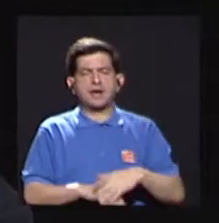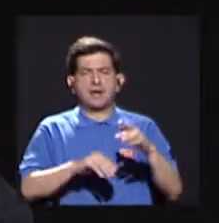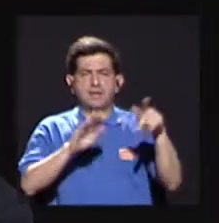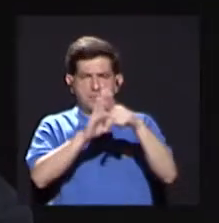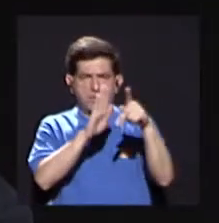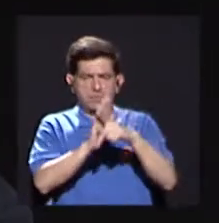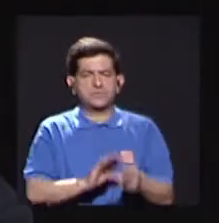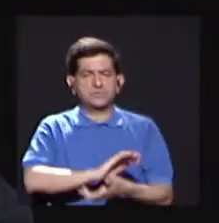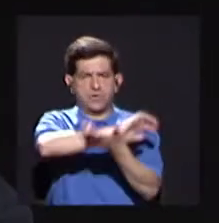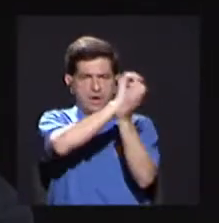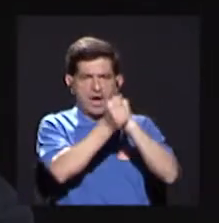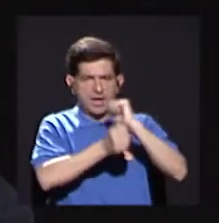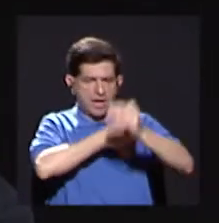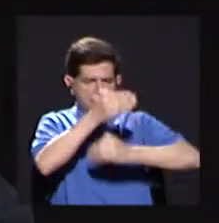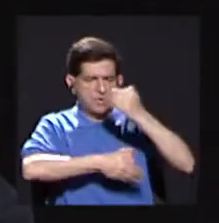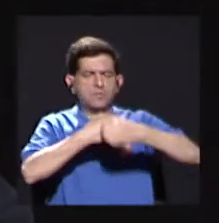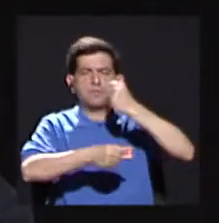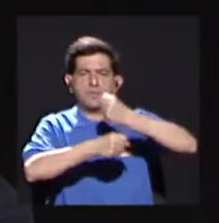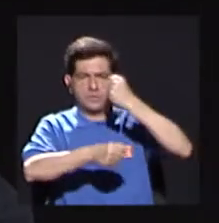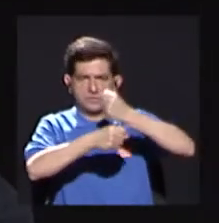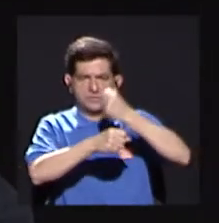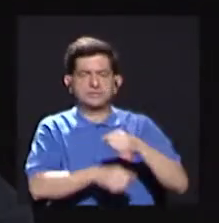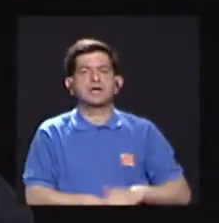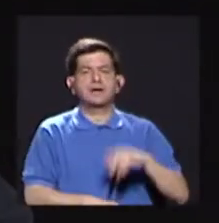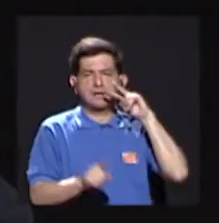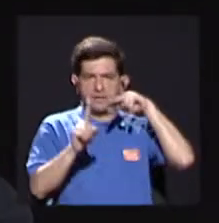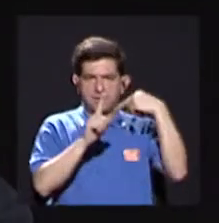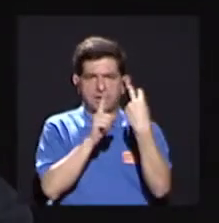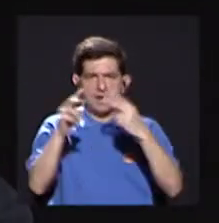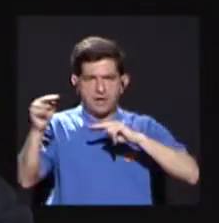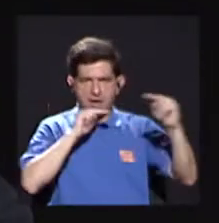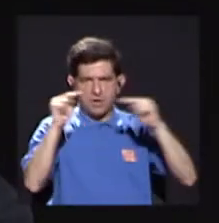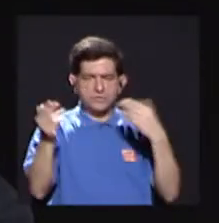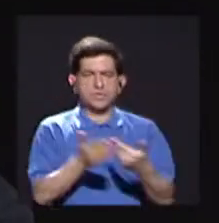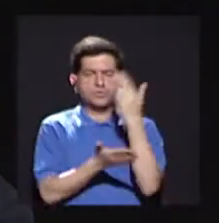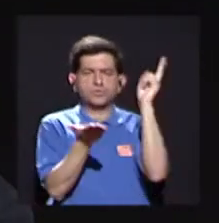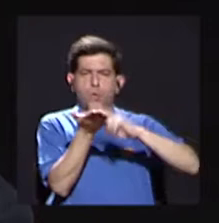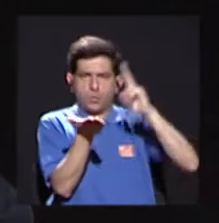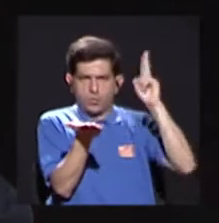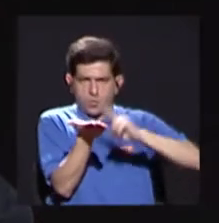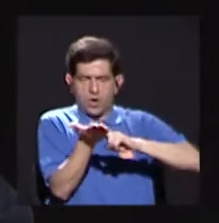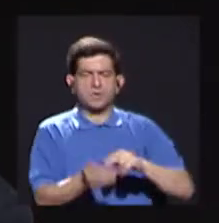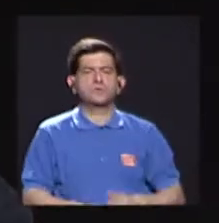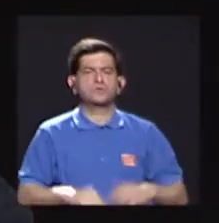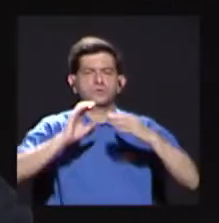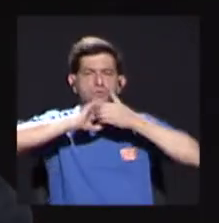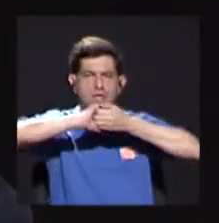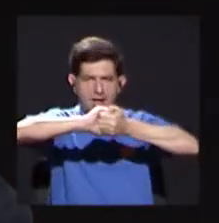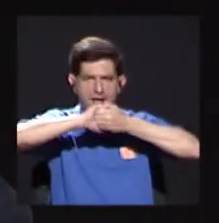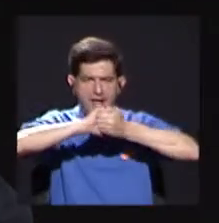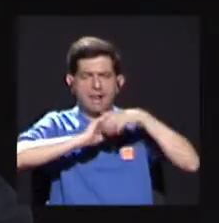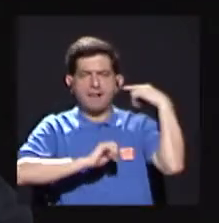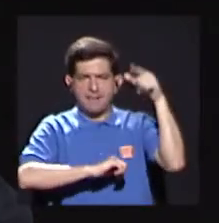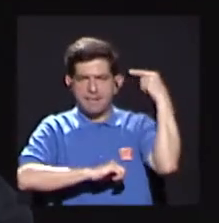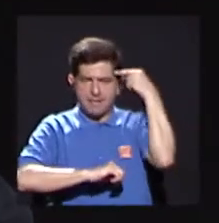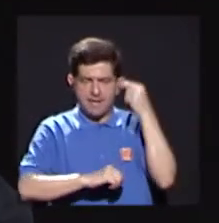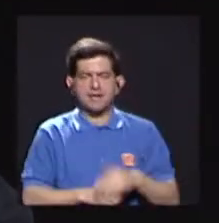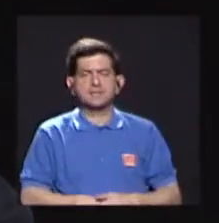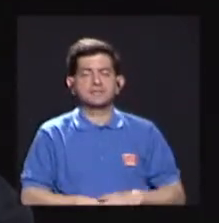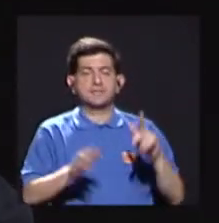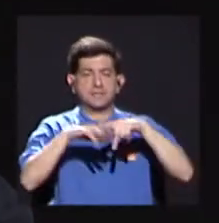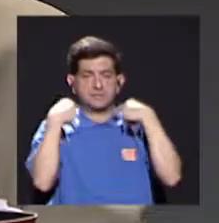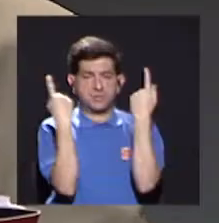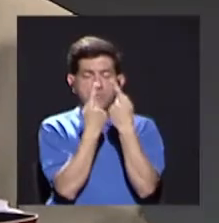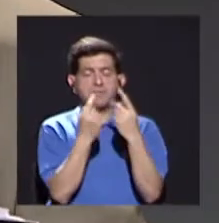la ley a la reforma procesal laboral las perspectivas de la negociación de nuevos impuestos las alianzas gubernamentales compartidos y